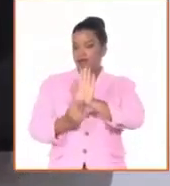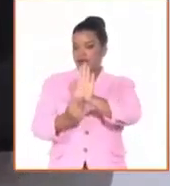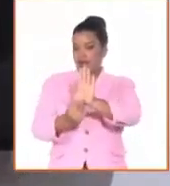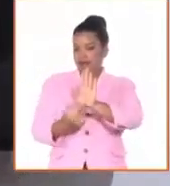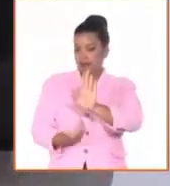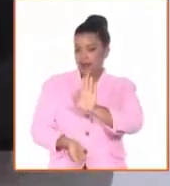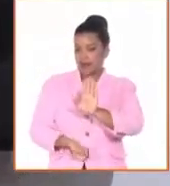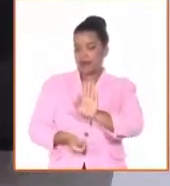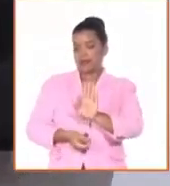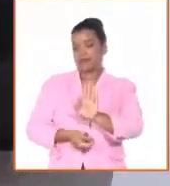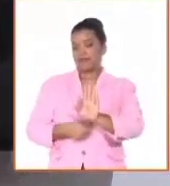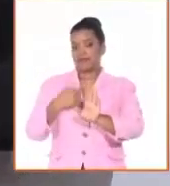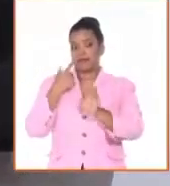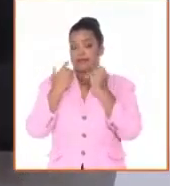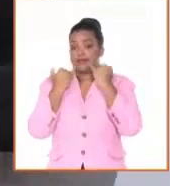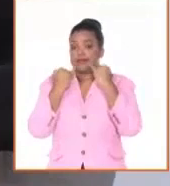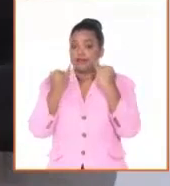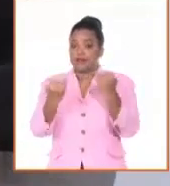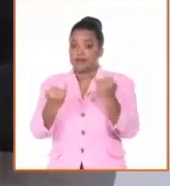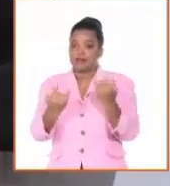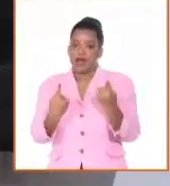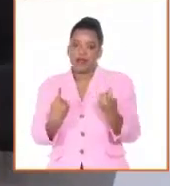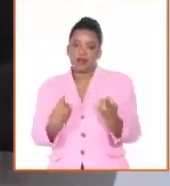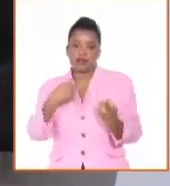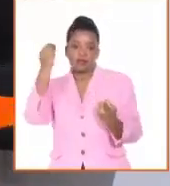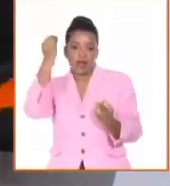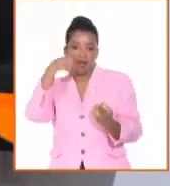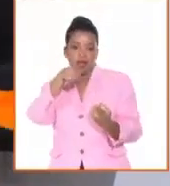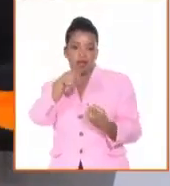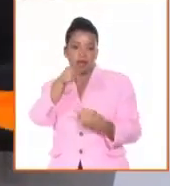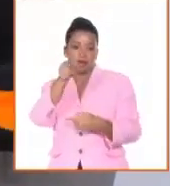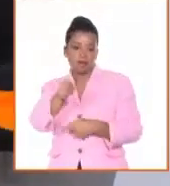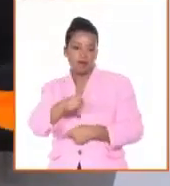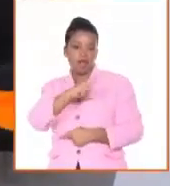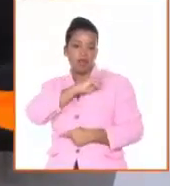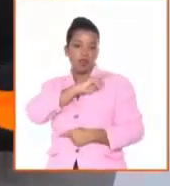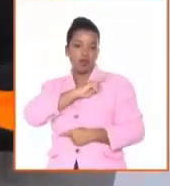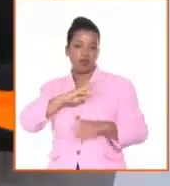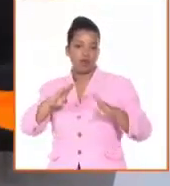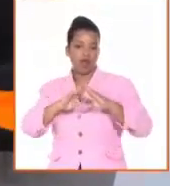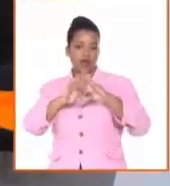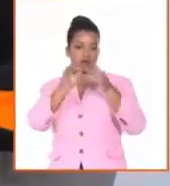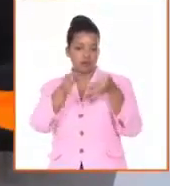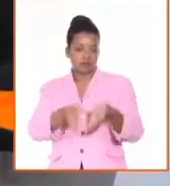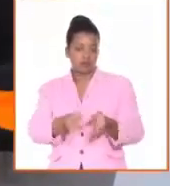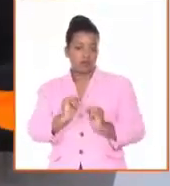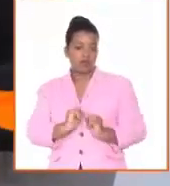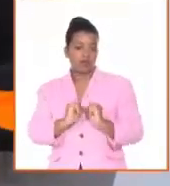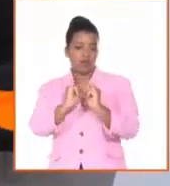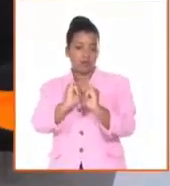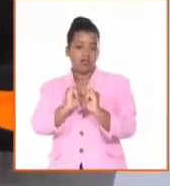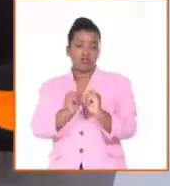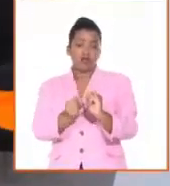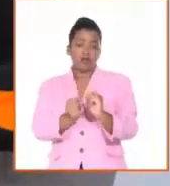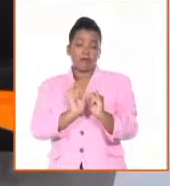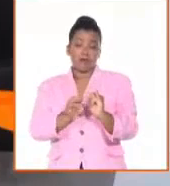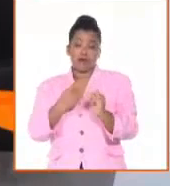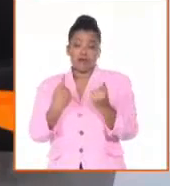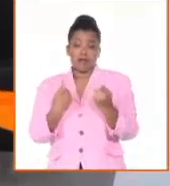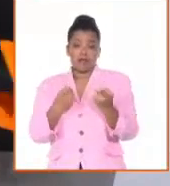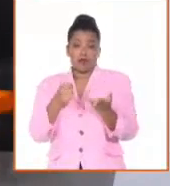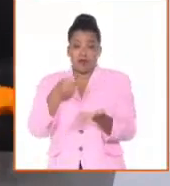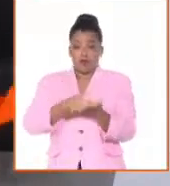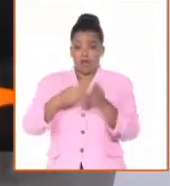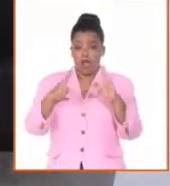legítimo a partir de que los fines para los que va a utilizar la información es un fin propio En el entendido